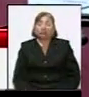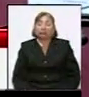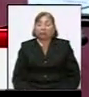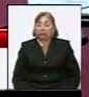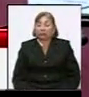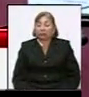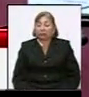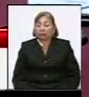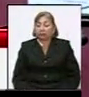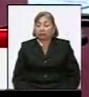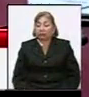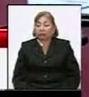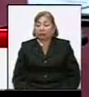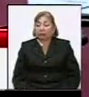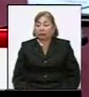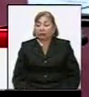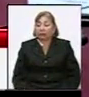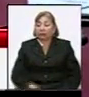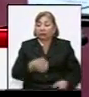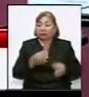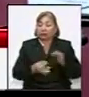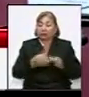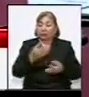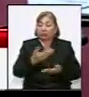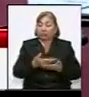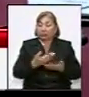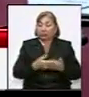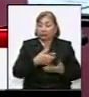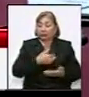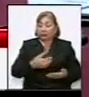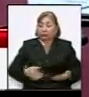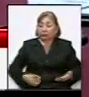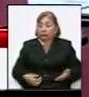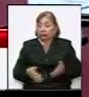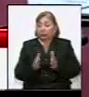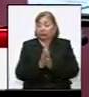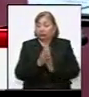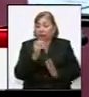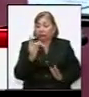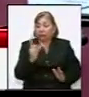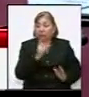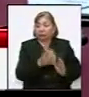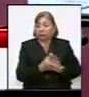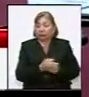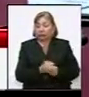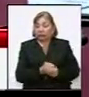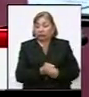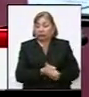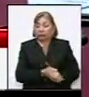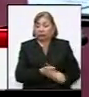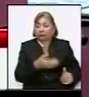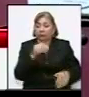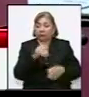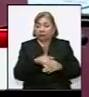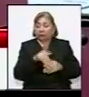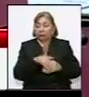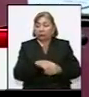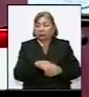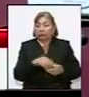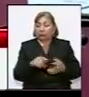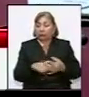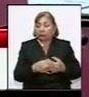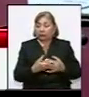la sede judicial en función a ello señor presidente solicitó a cada uno de mis colegas apoyar con su voto esta iniciativa